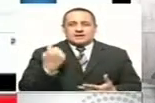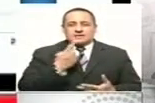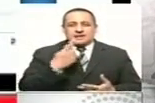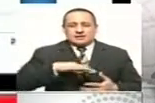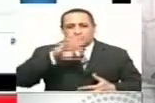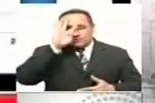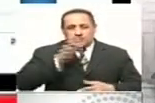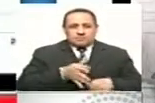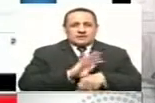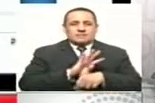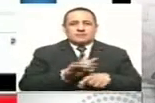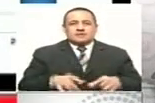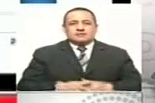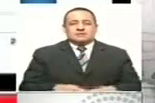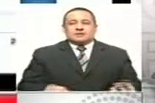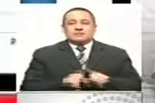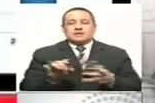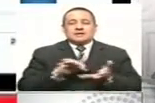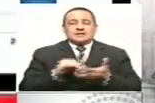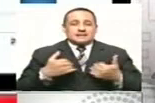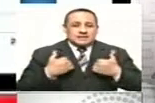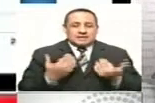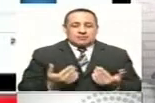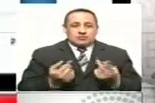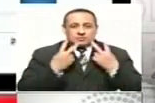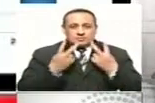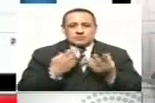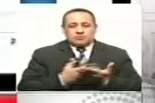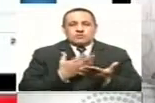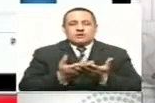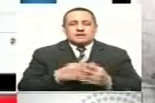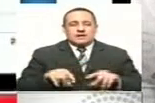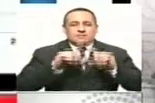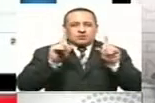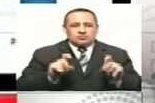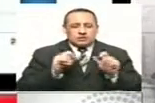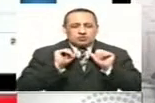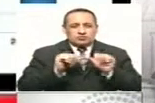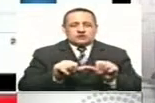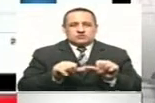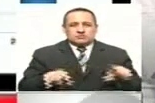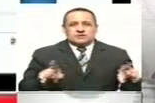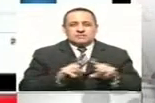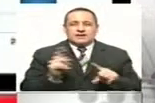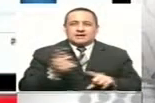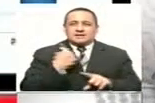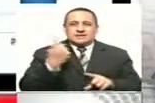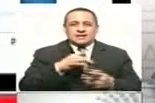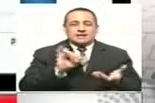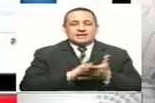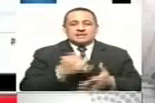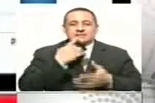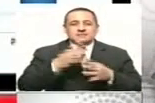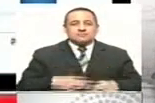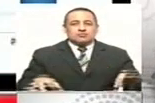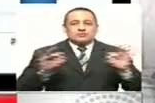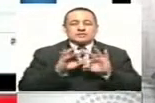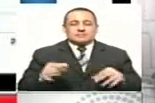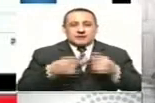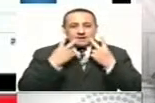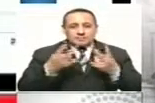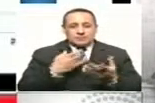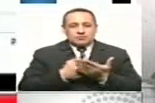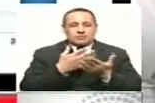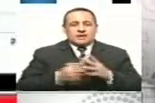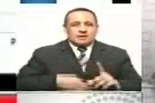pandemia. Tenemos previsto la encuesta permanente de empleo nacional también, que es importante para ver los